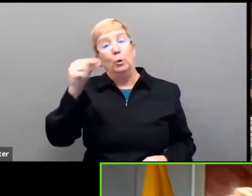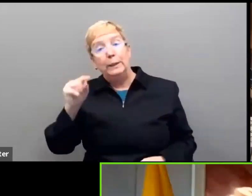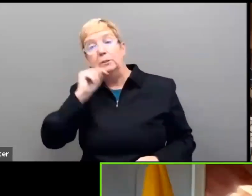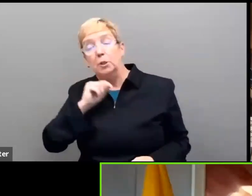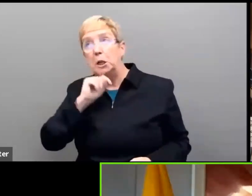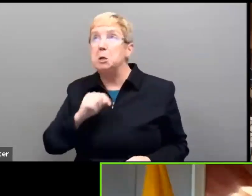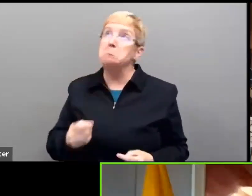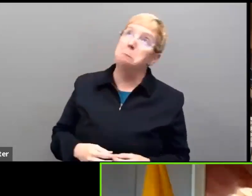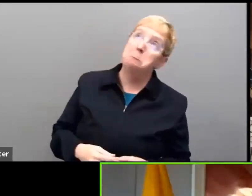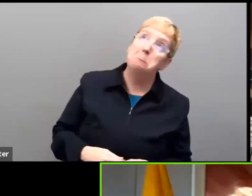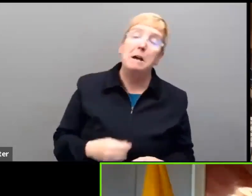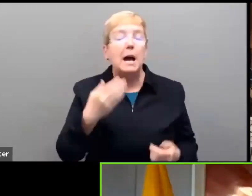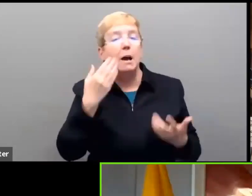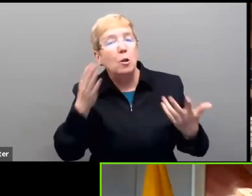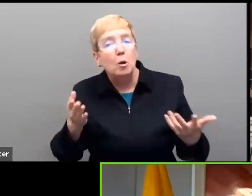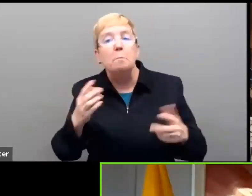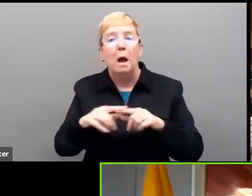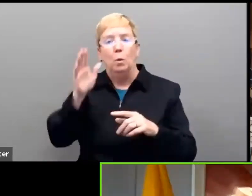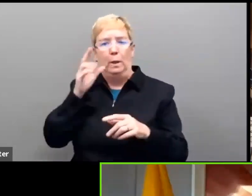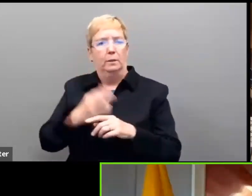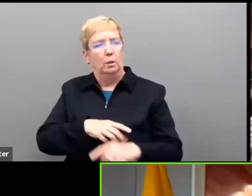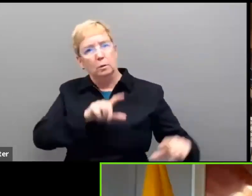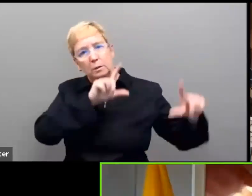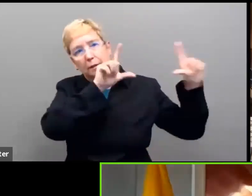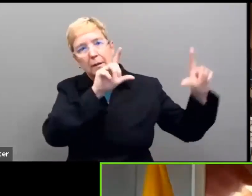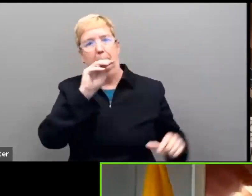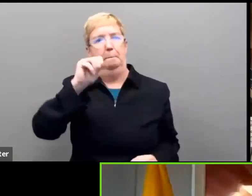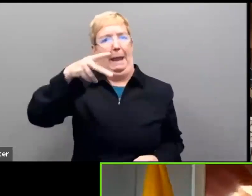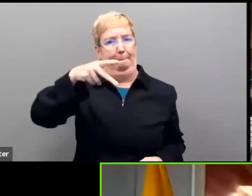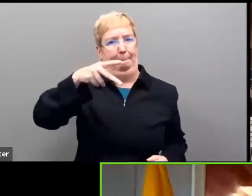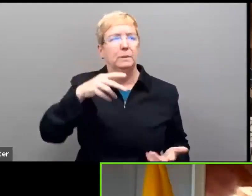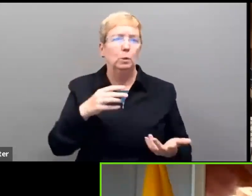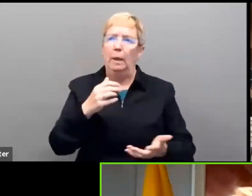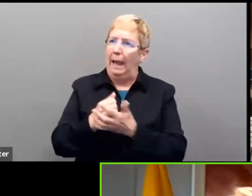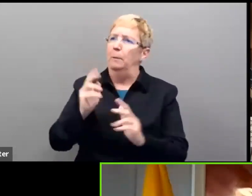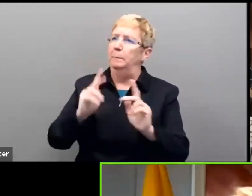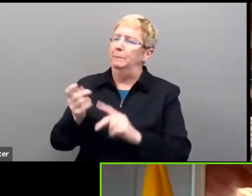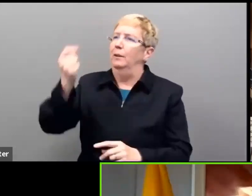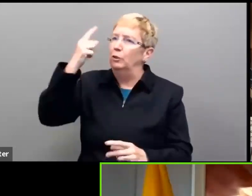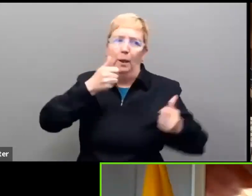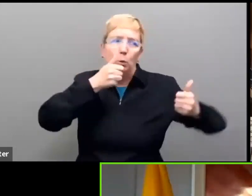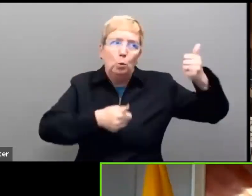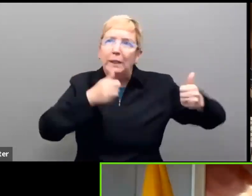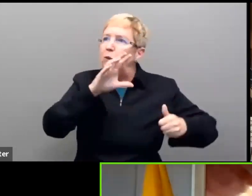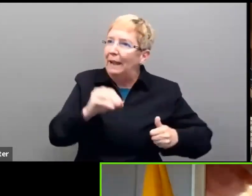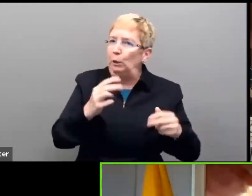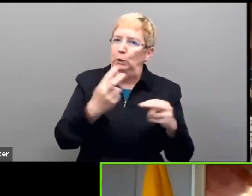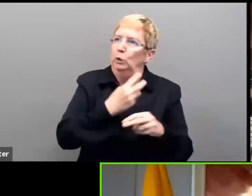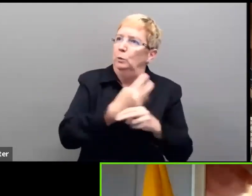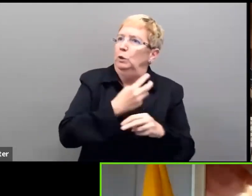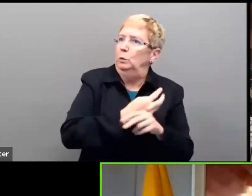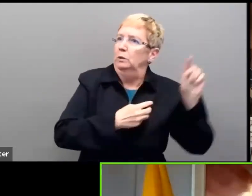únicas herramientas. No creo que volvamos a esa práctica, pero sí utilizamos un mapa para determinar cuáles son las tasas